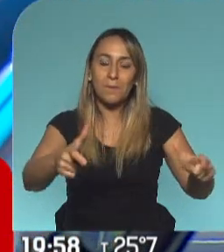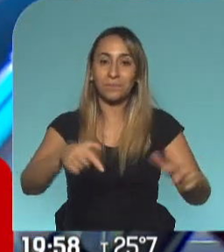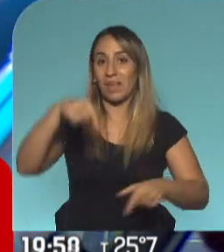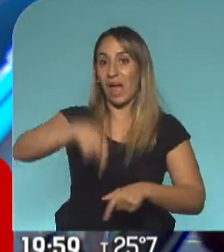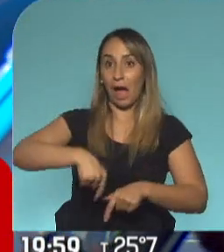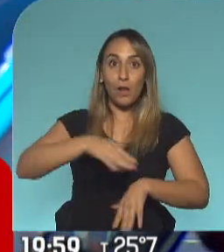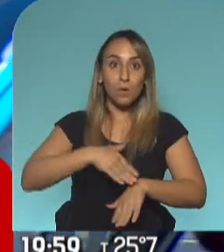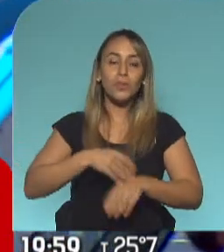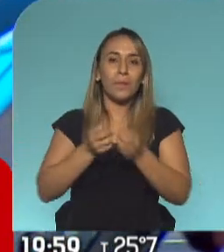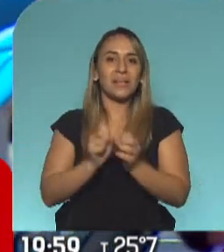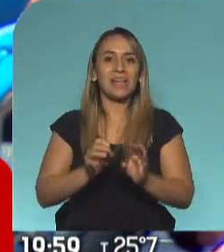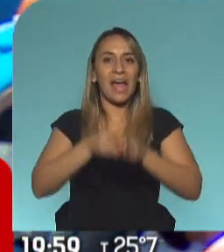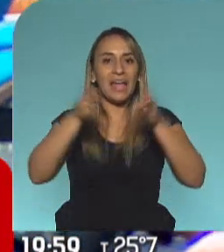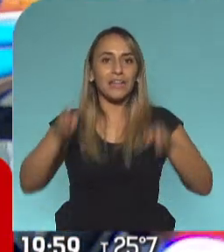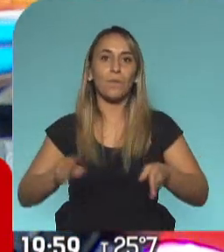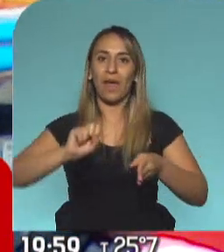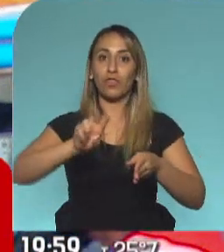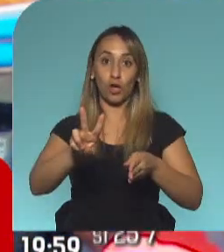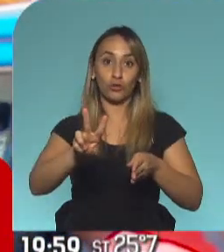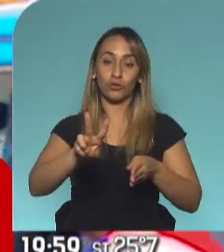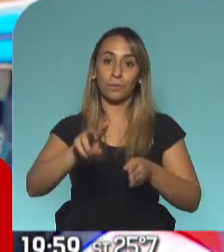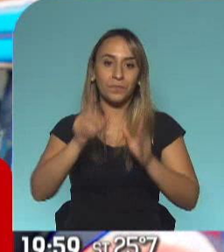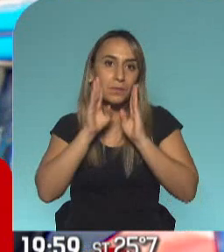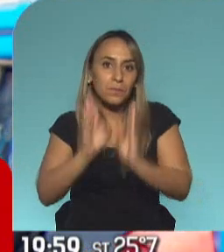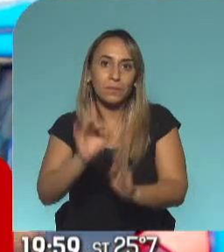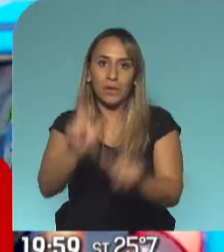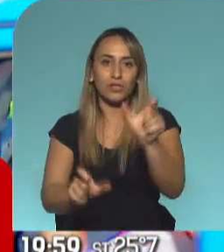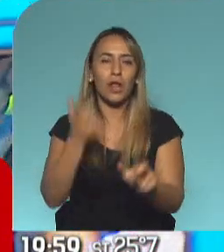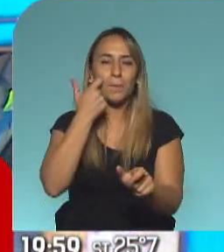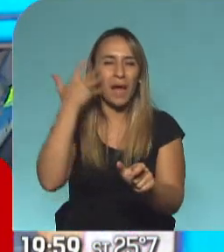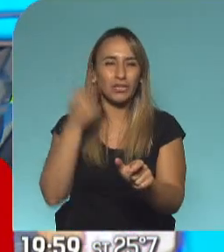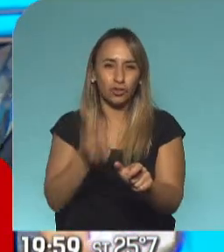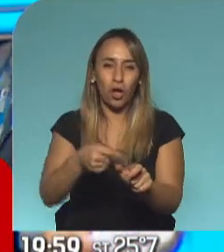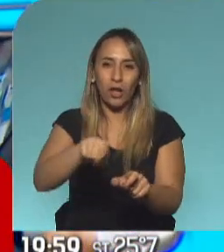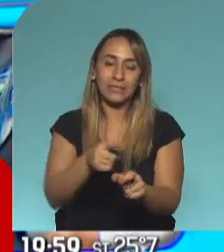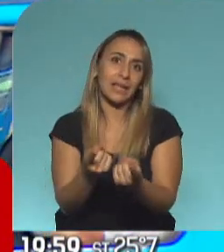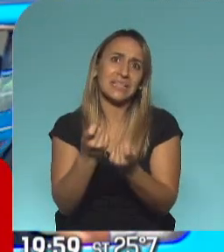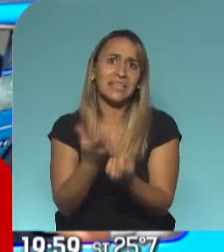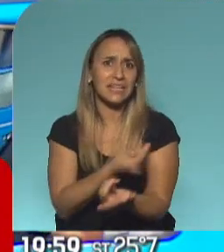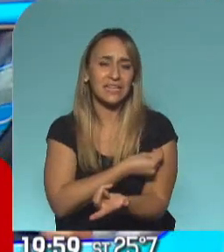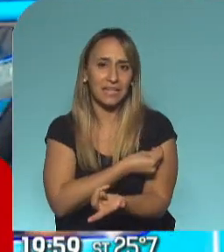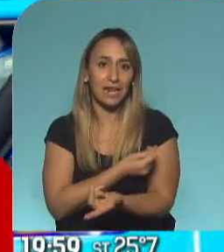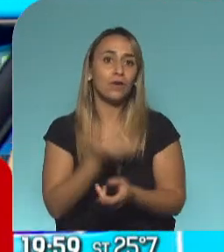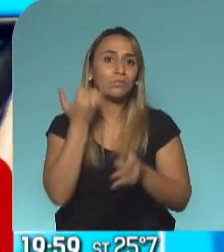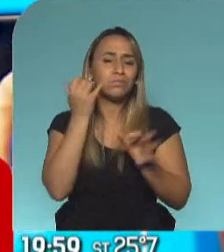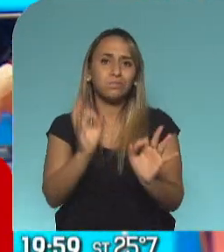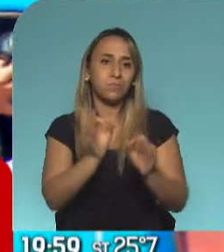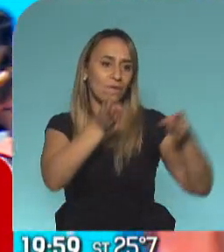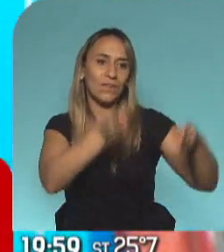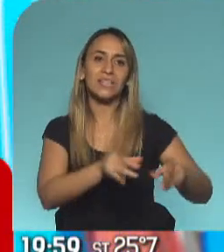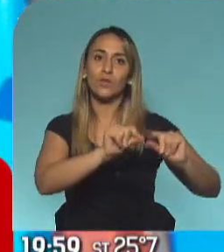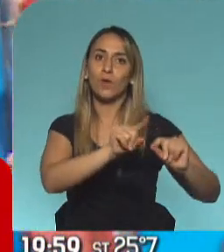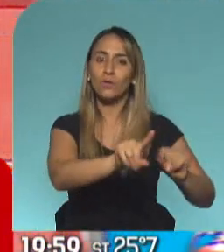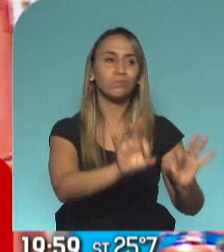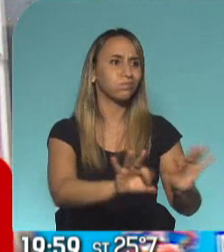adultos mayores, a quienes más necesitan de esta dosis, y además ya habiendo terminado casi con la fase 1, que es al personal